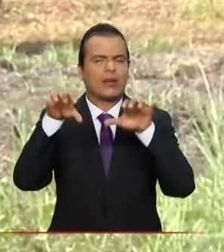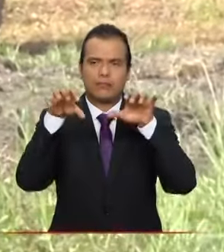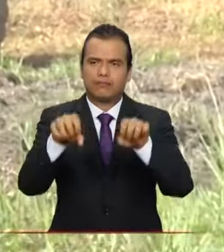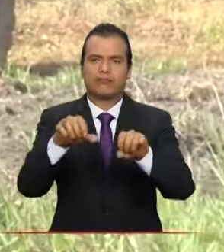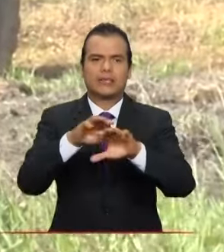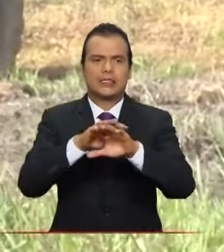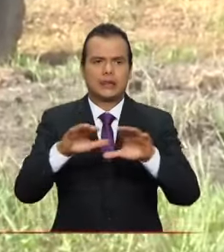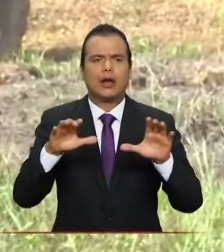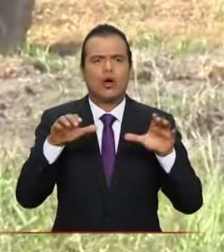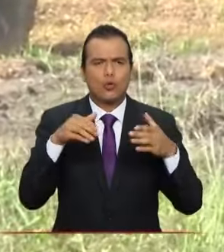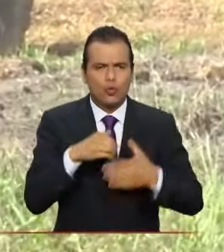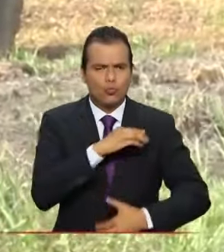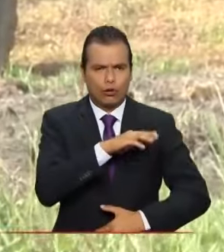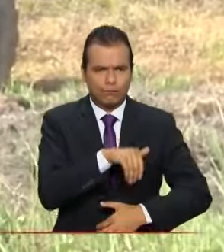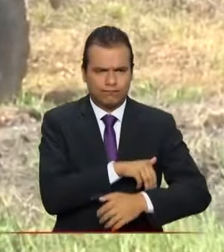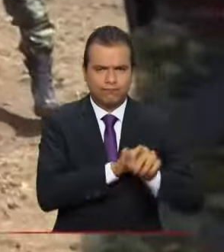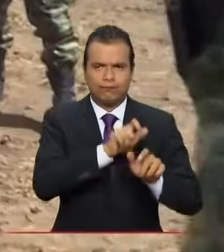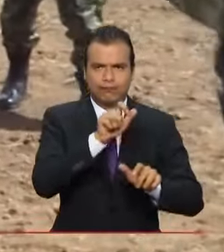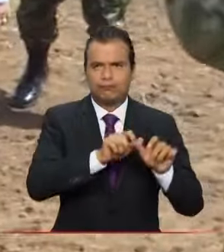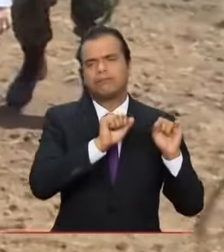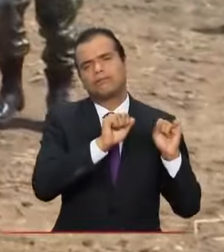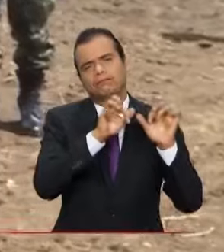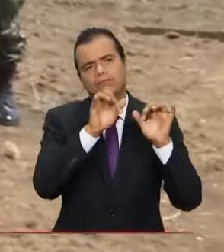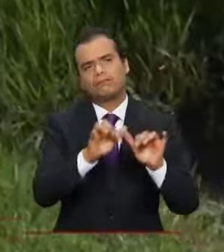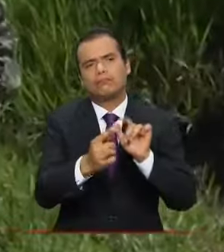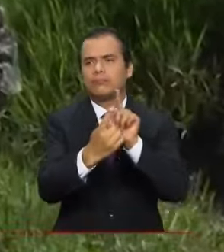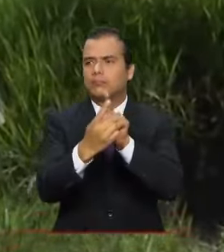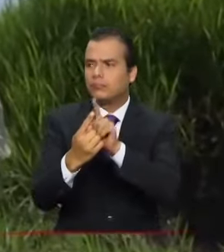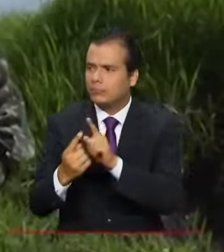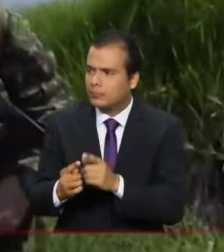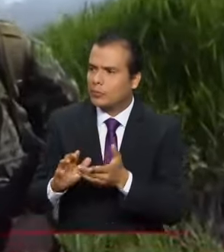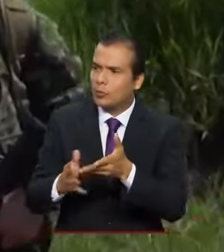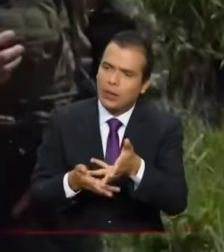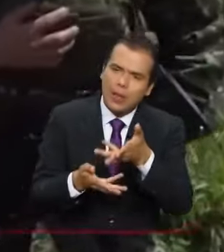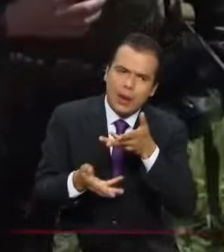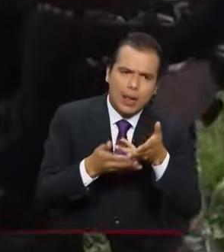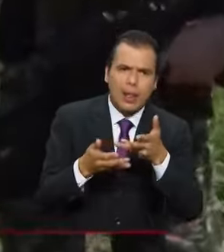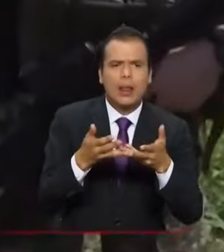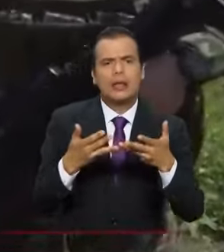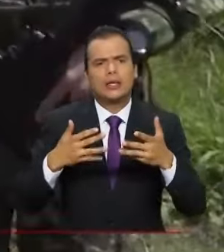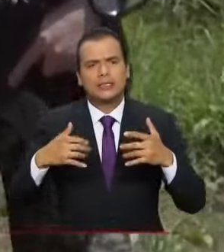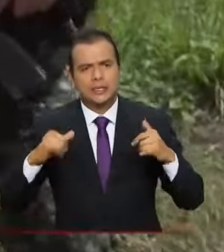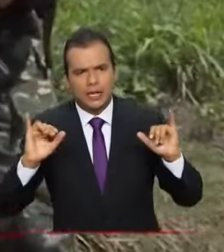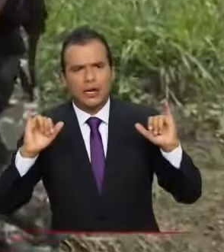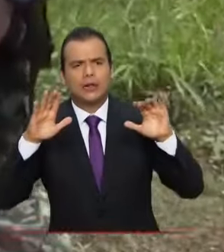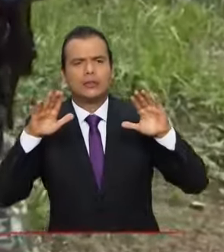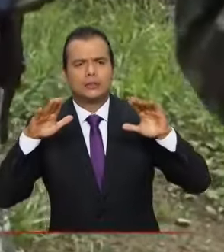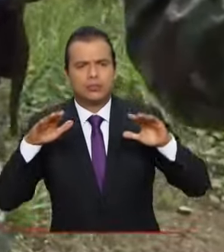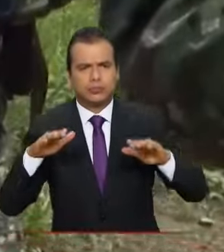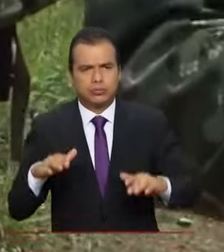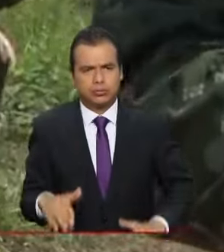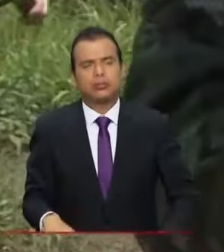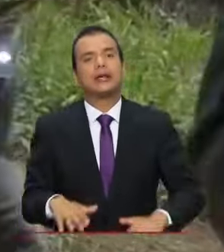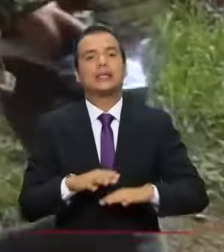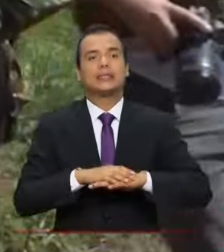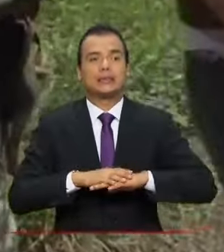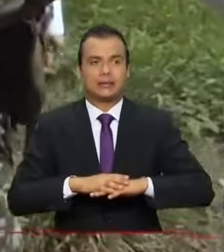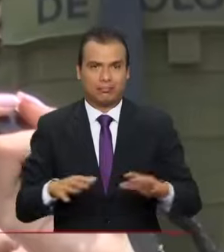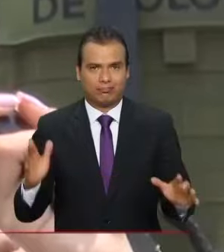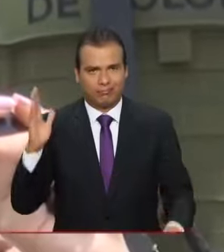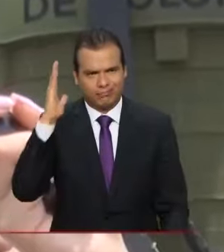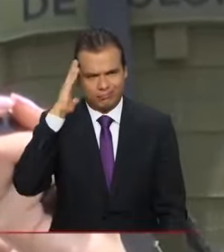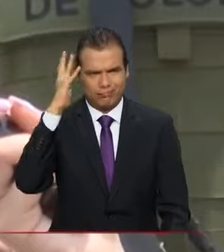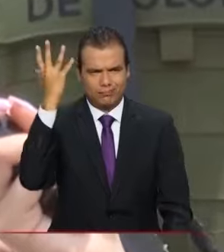gabinete ministerial ya hizo presencia, habló con la comunidad y han logrado algunas horas de calma. Además, ese grupo